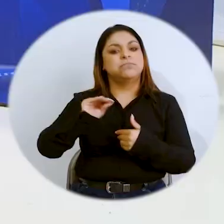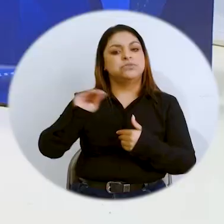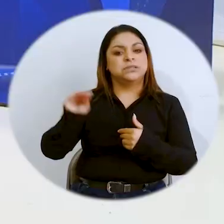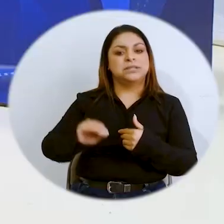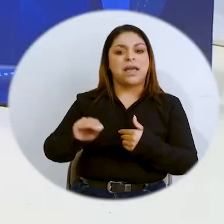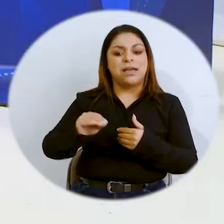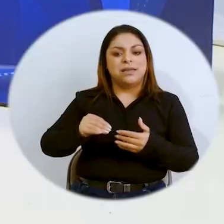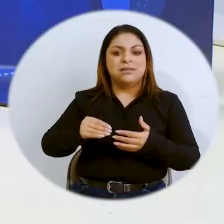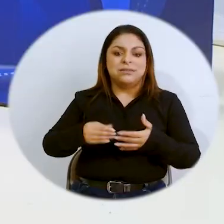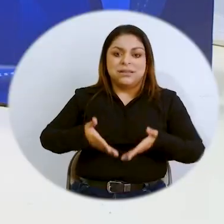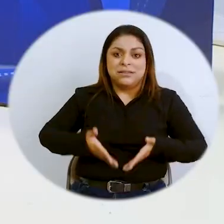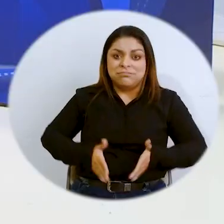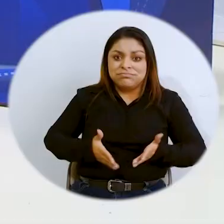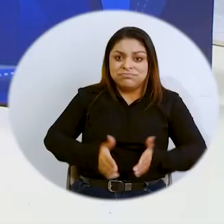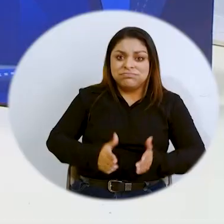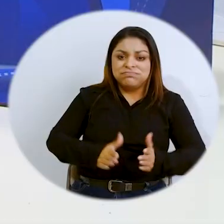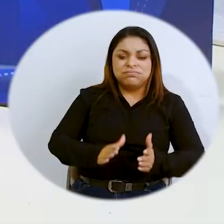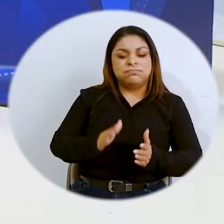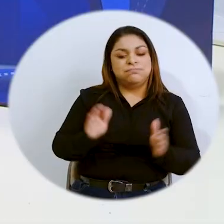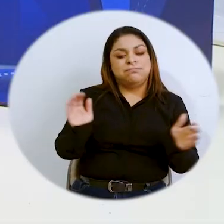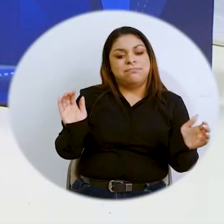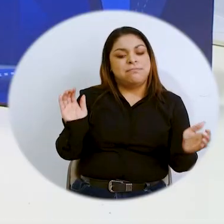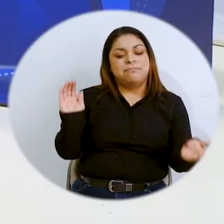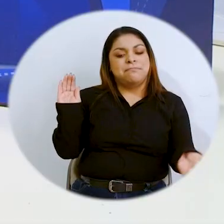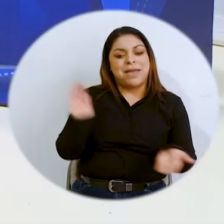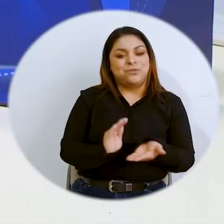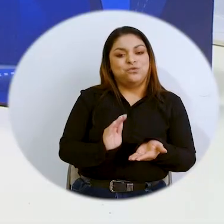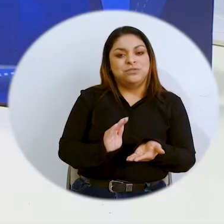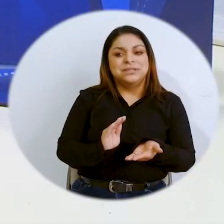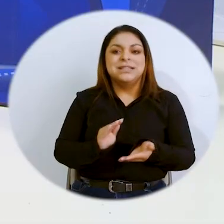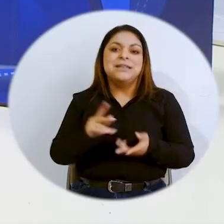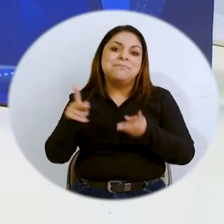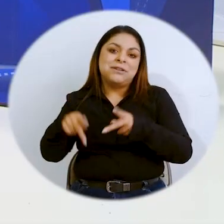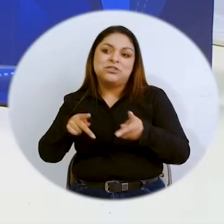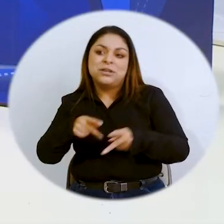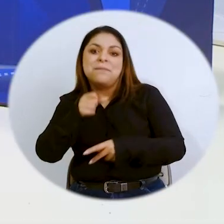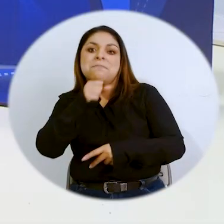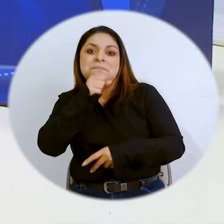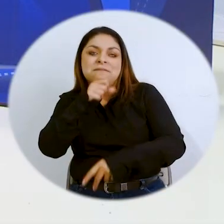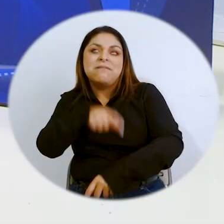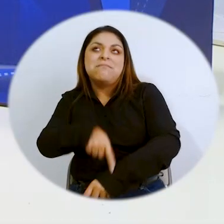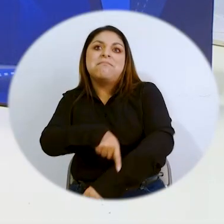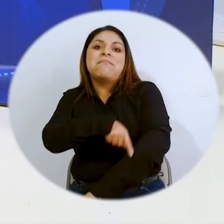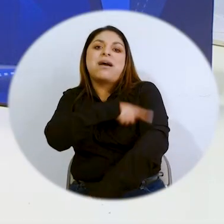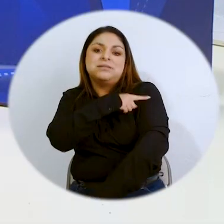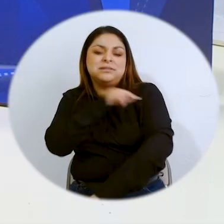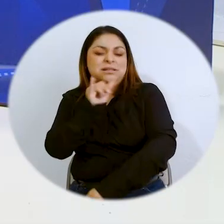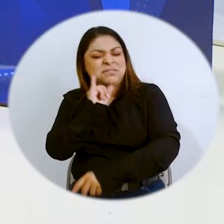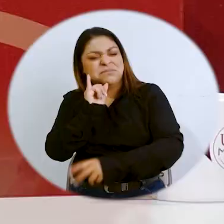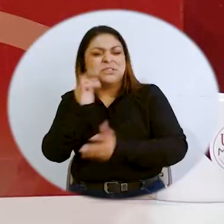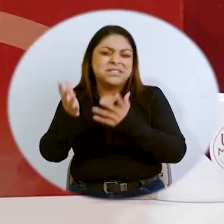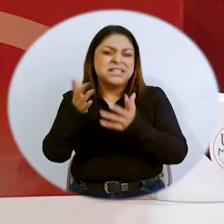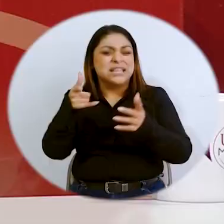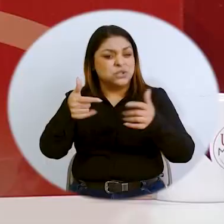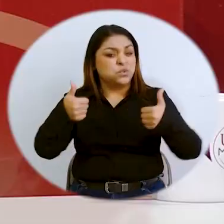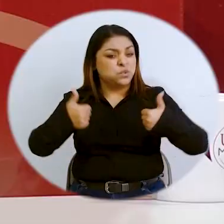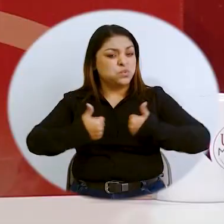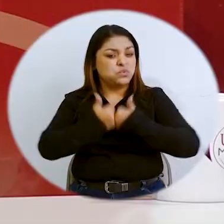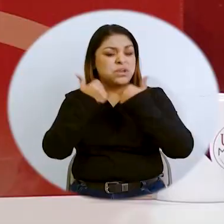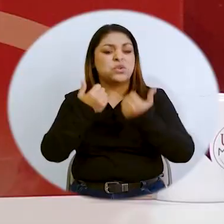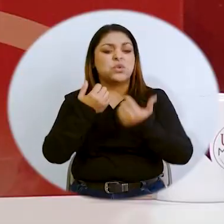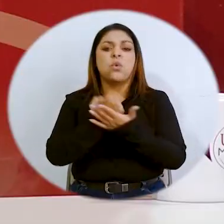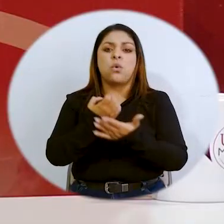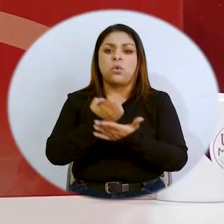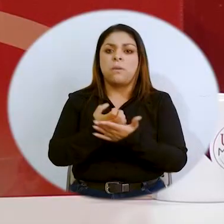natalidad pequeña y personas que también viven más cada vez. Entonces esto se vuelve un reto económico muy importante